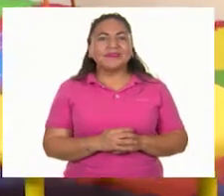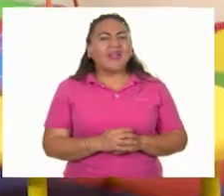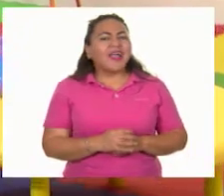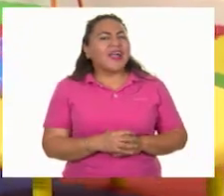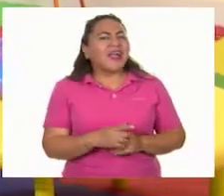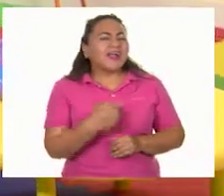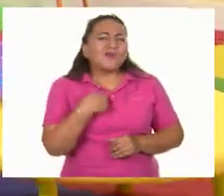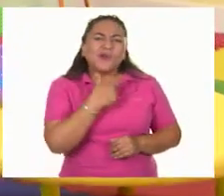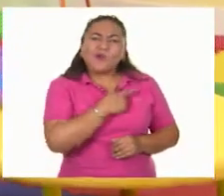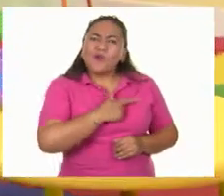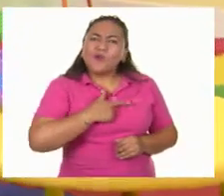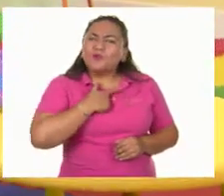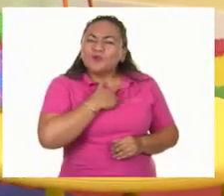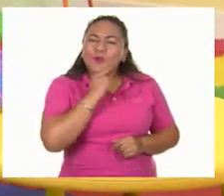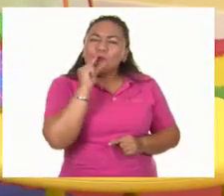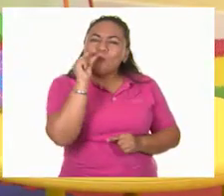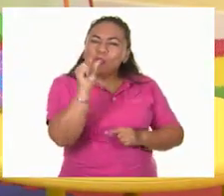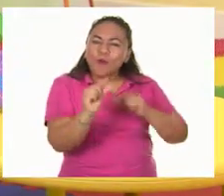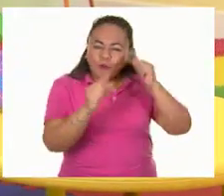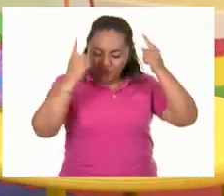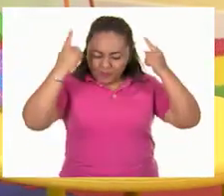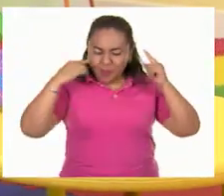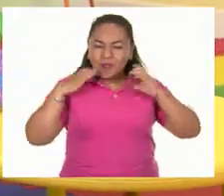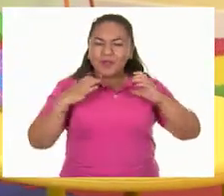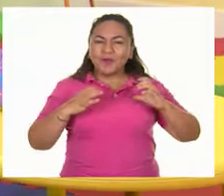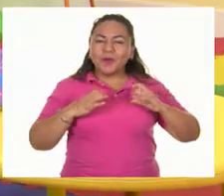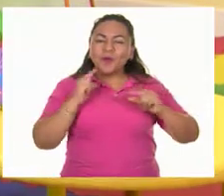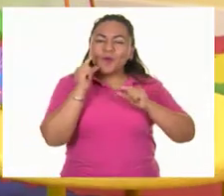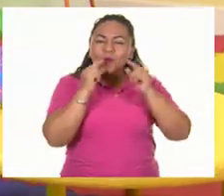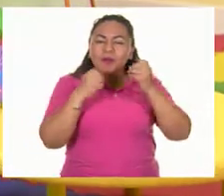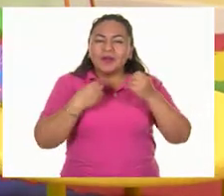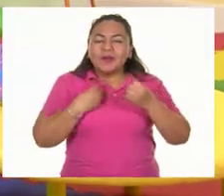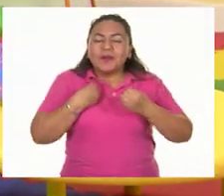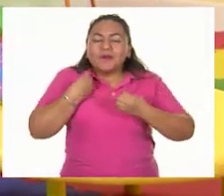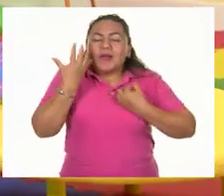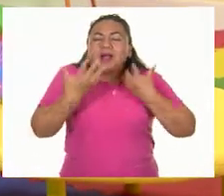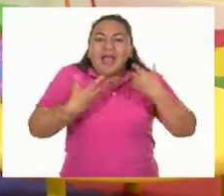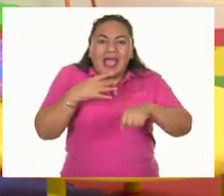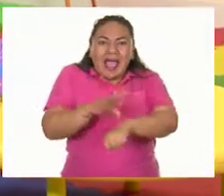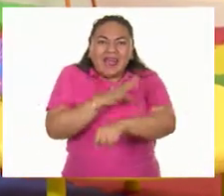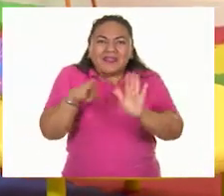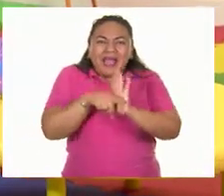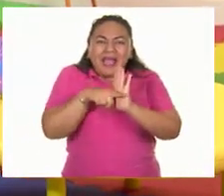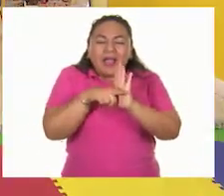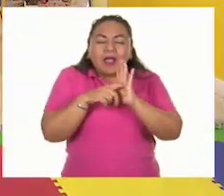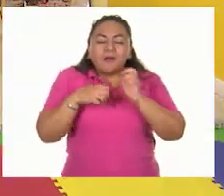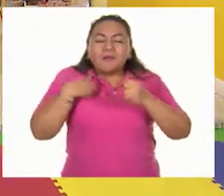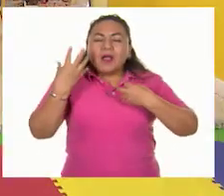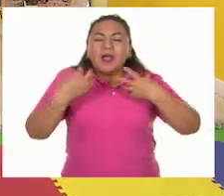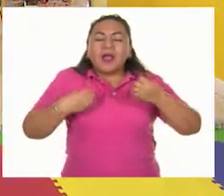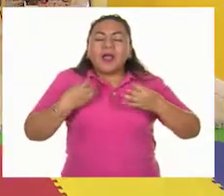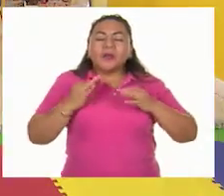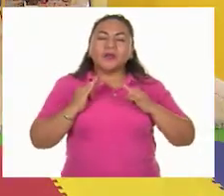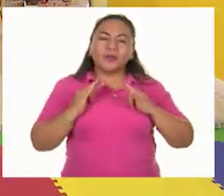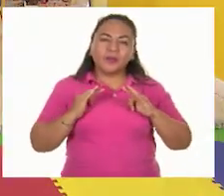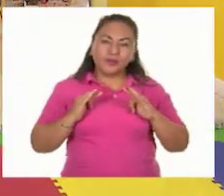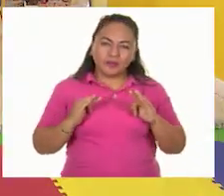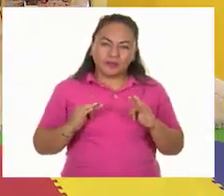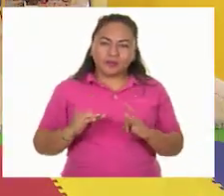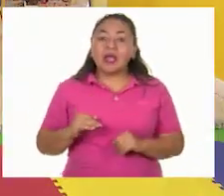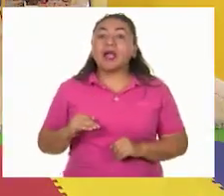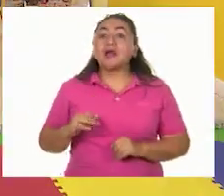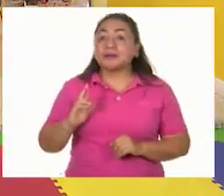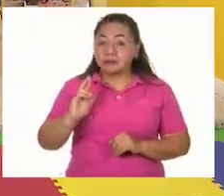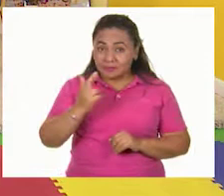me encantó cómo poco a poco el cuerpo va liberándose de esa energía negativa. Recuerden